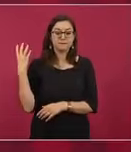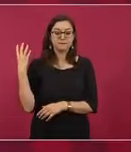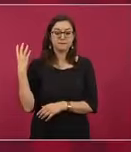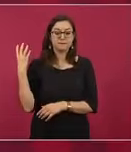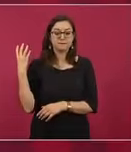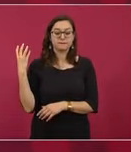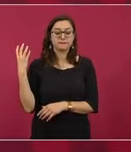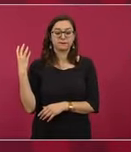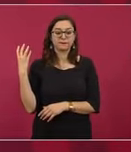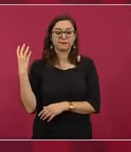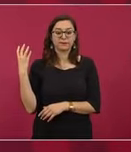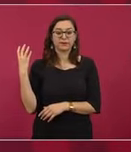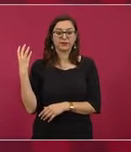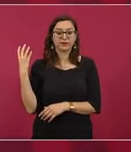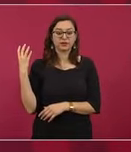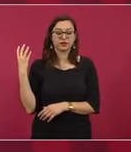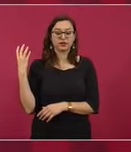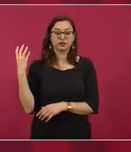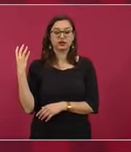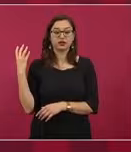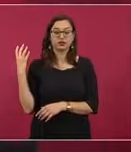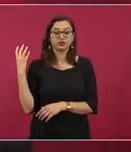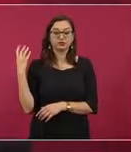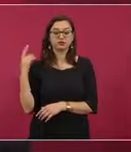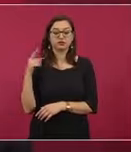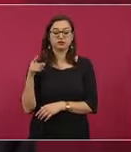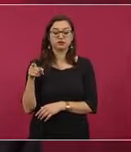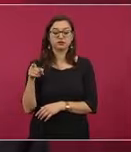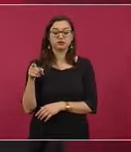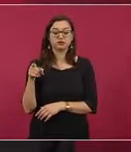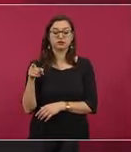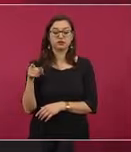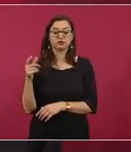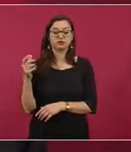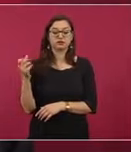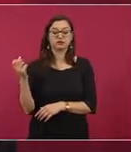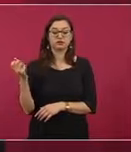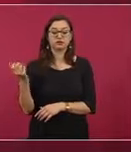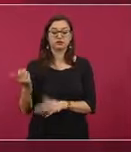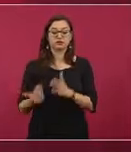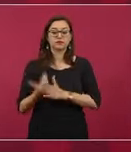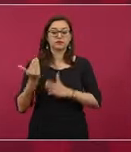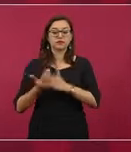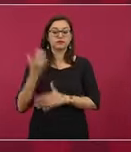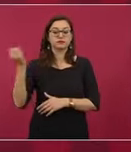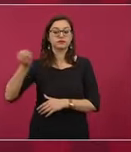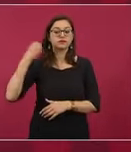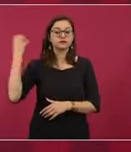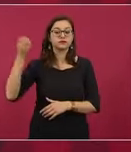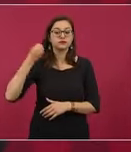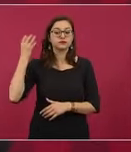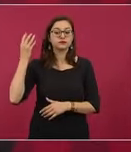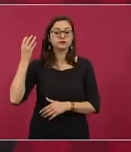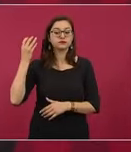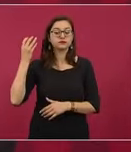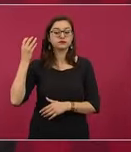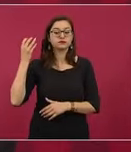se quedan, no va a ser muy lejos. La vamos a llevar a cabo